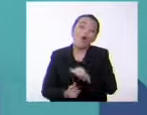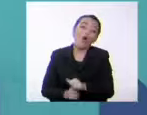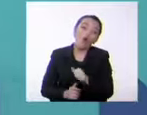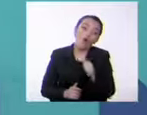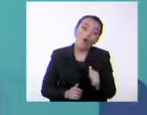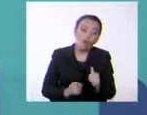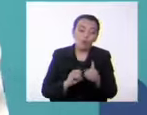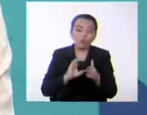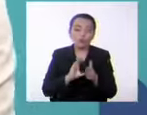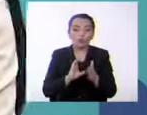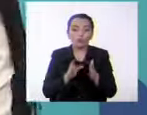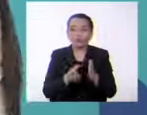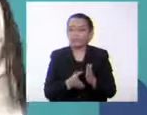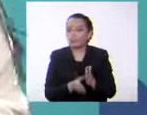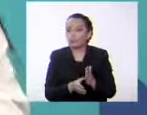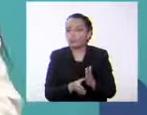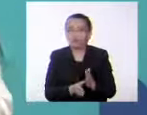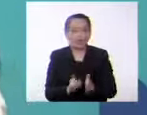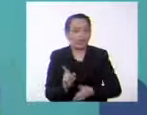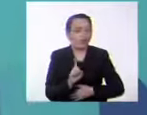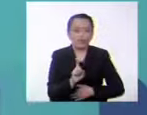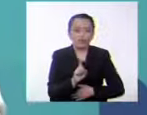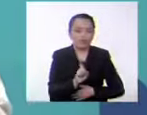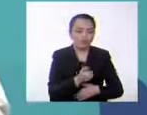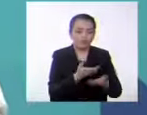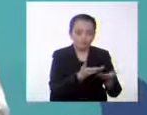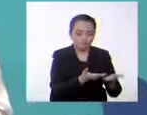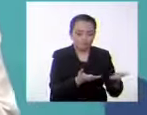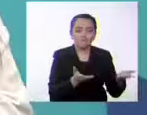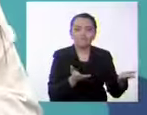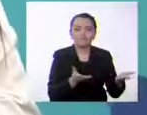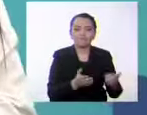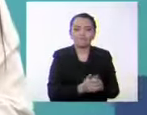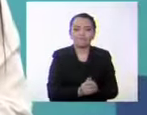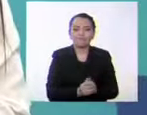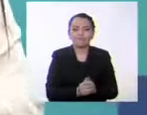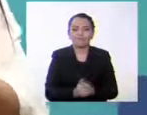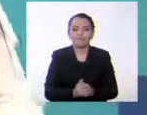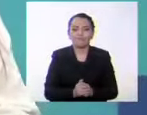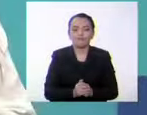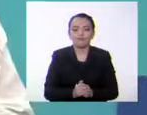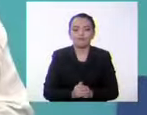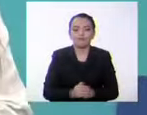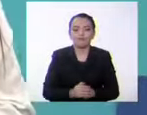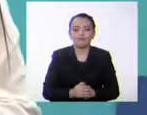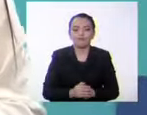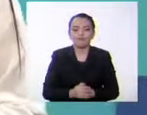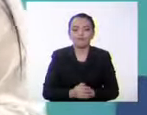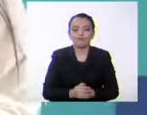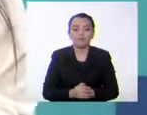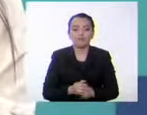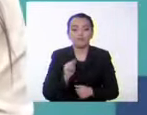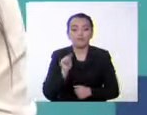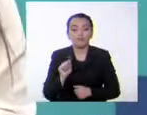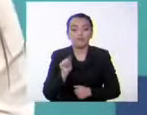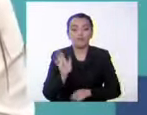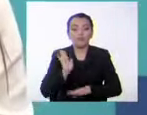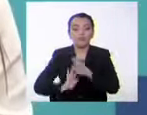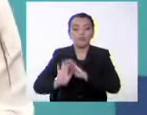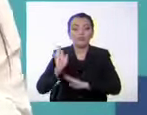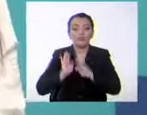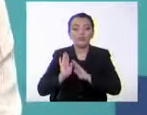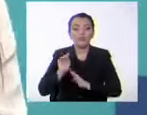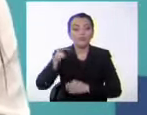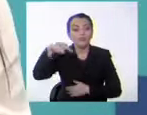Fíjate, Luis, que hay una bien interesante esta historia que tiene que ver, que no es realmente, es parte de la realidad, sobre las